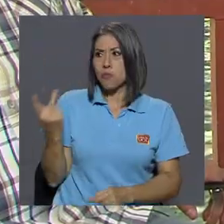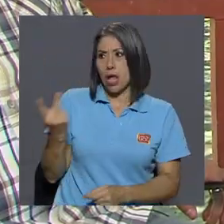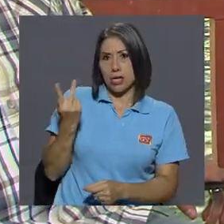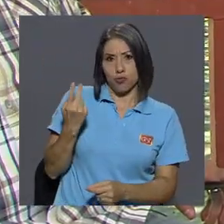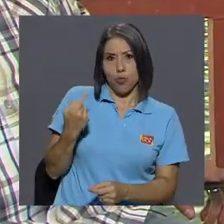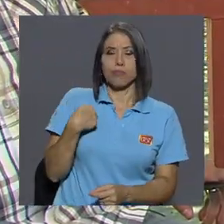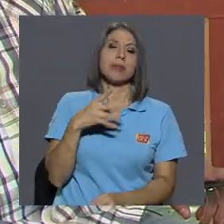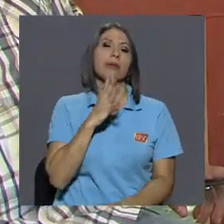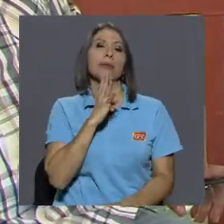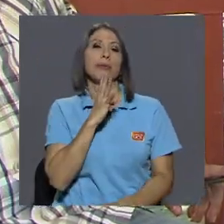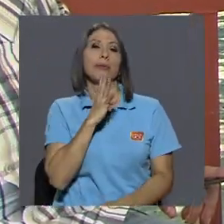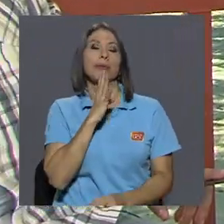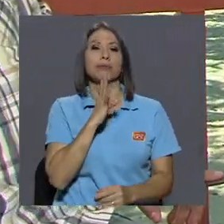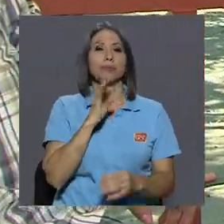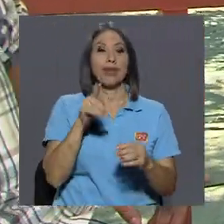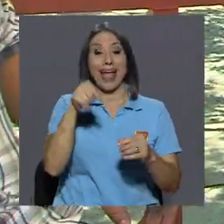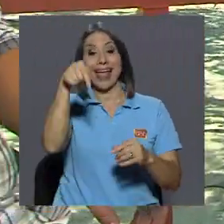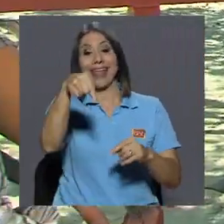adentro.